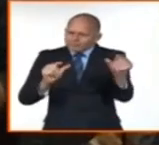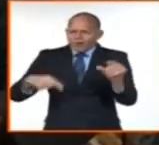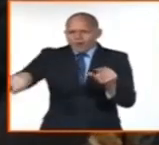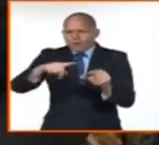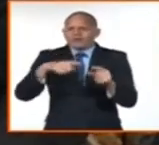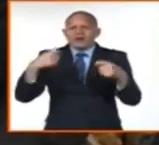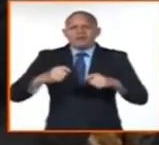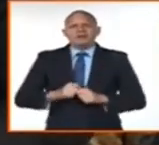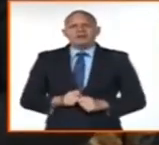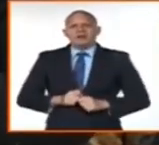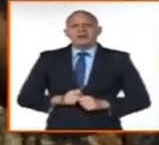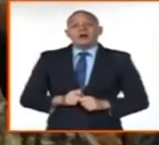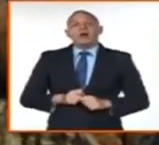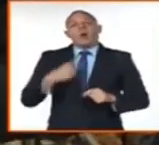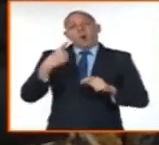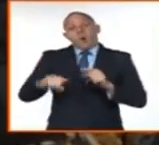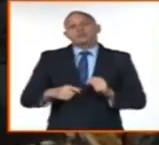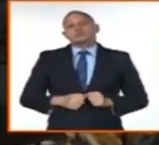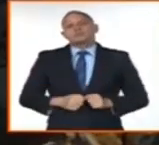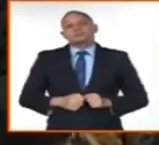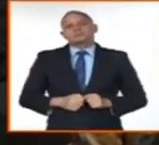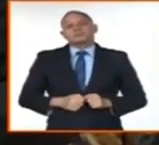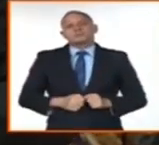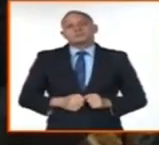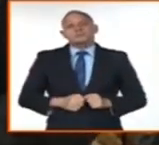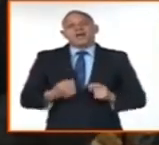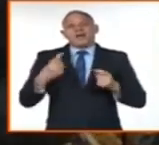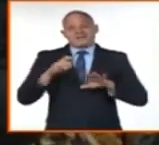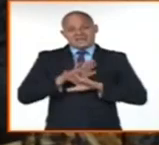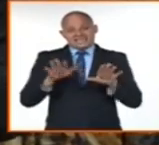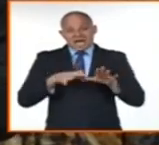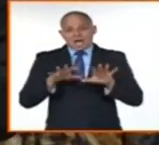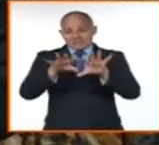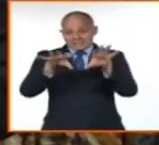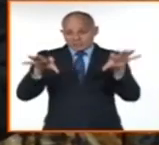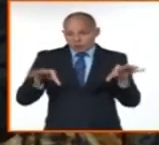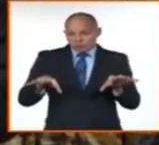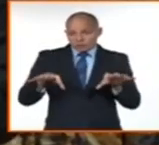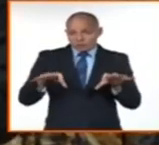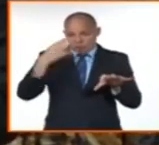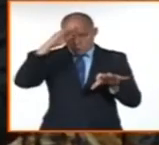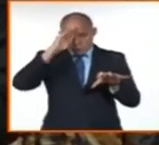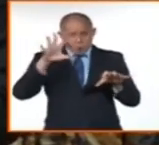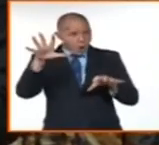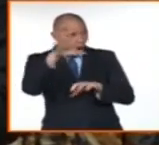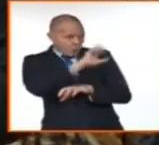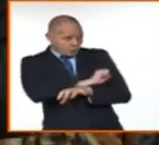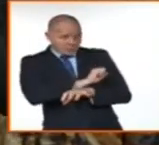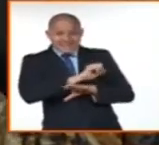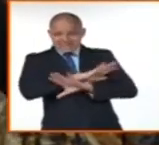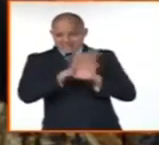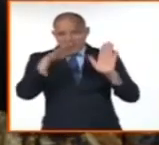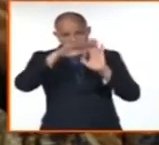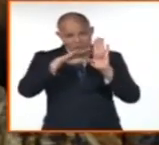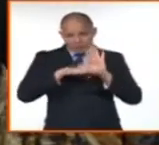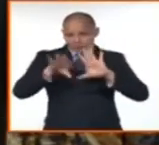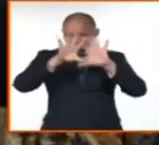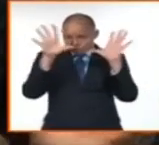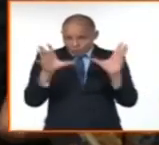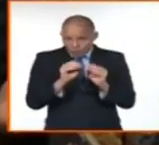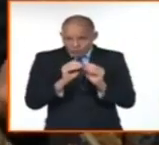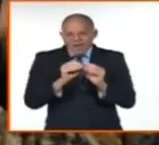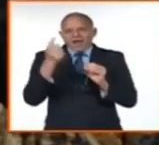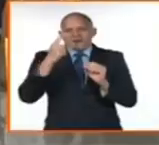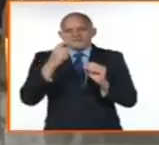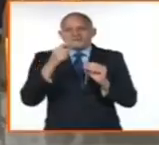acción. La interconexión en los territorios, para que todo eso esté en función del desarrollo local y que todo eso, de alguna